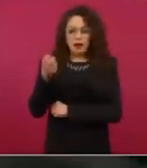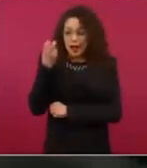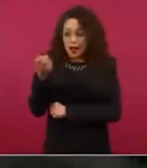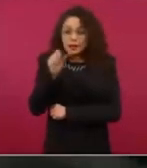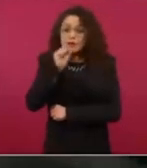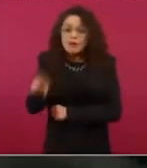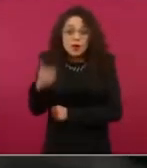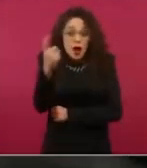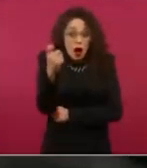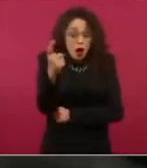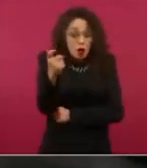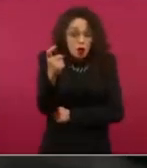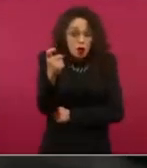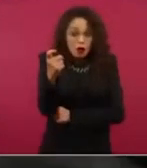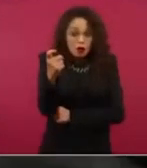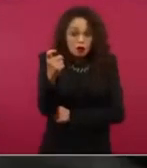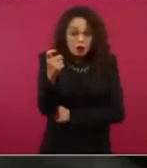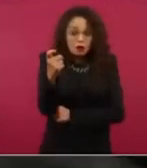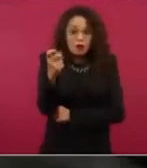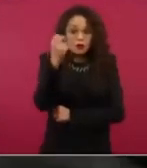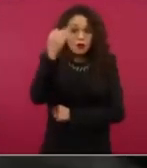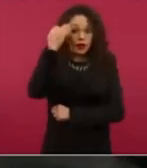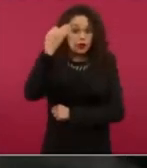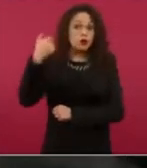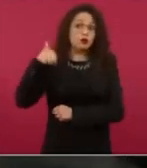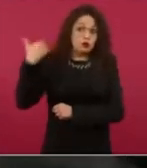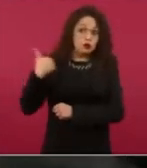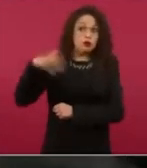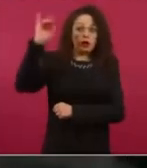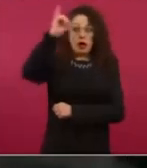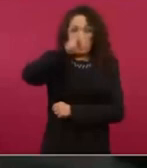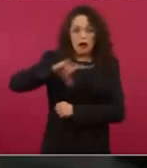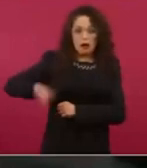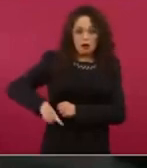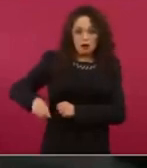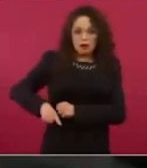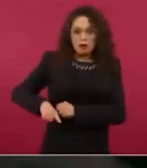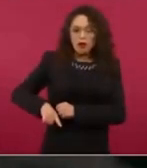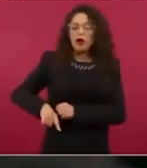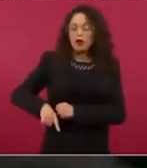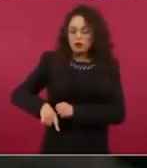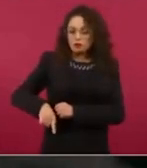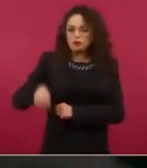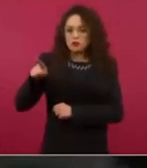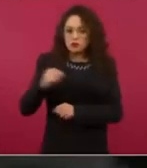Entonces, desde que yo estaba de jefe de gobierno, se empezaron a hacer estudios.